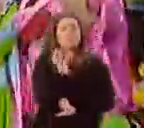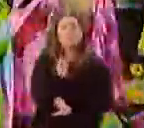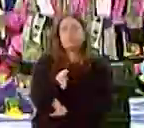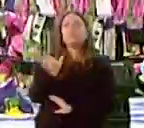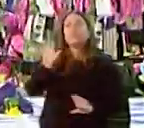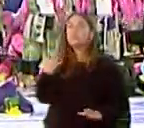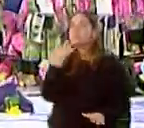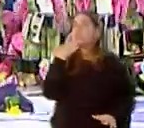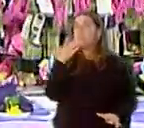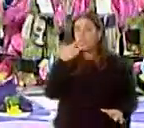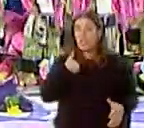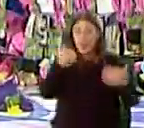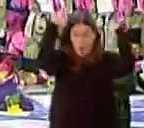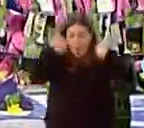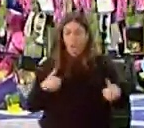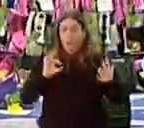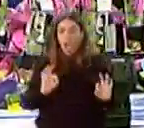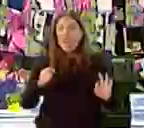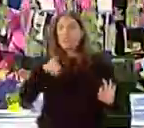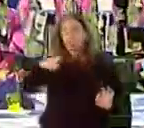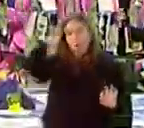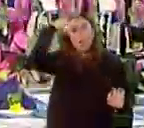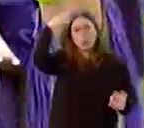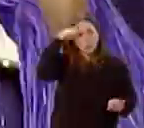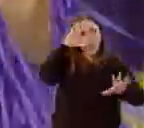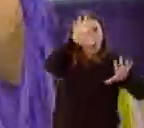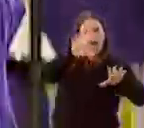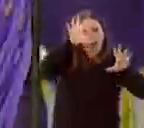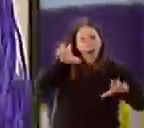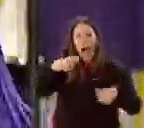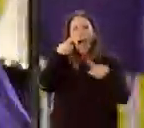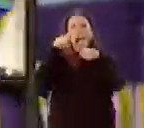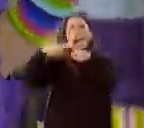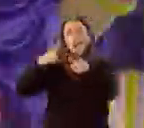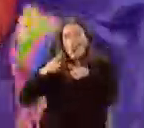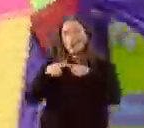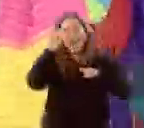y por ser tengo cultura y aprendizaje